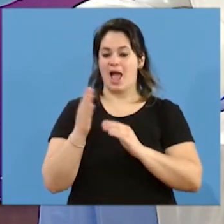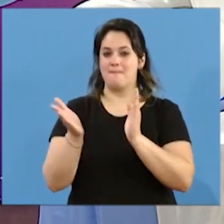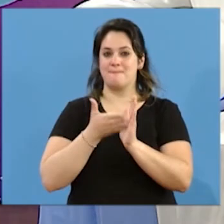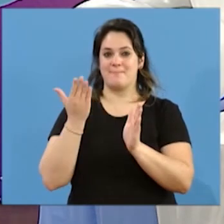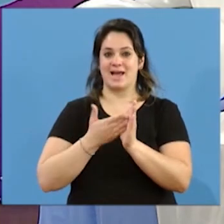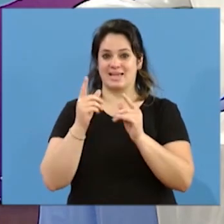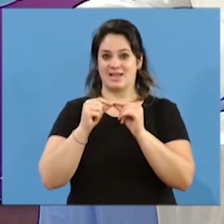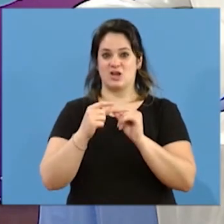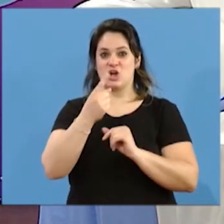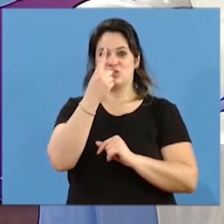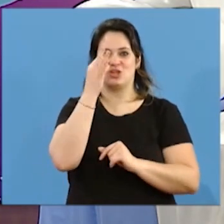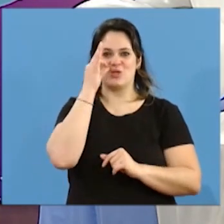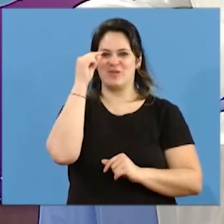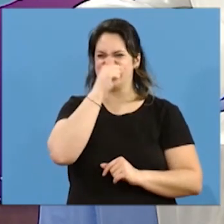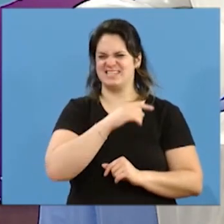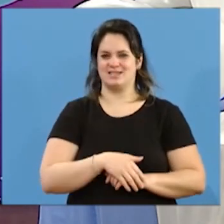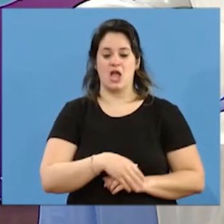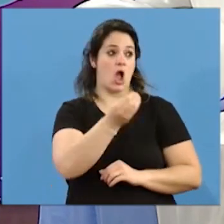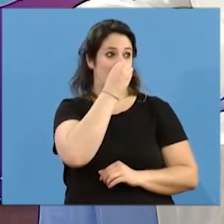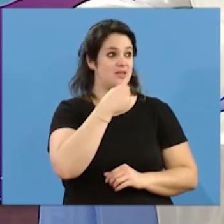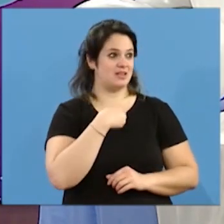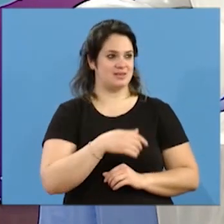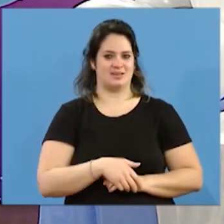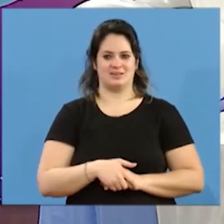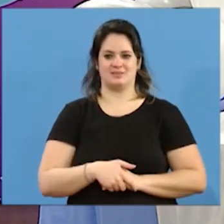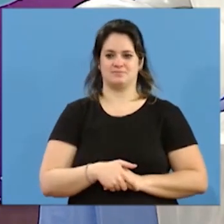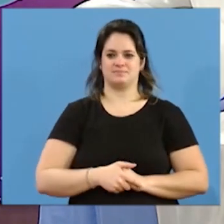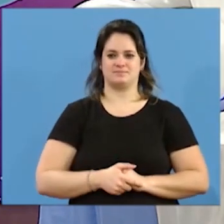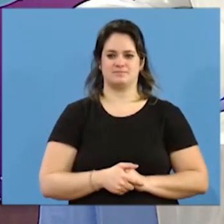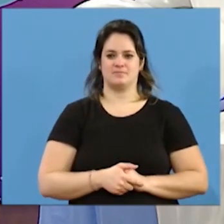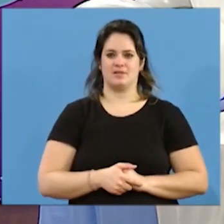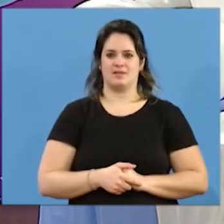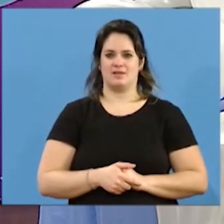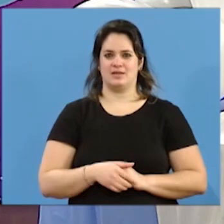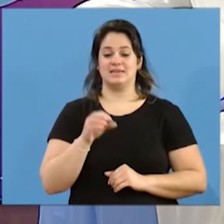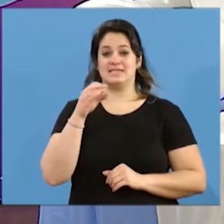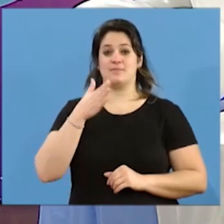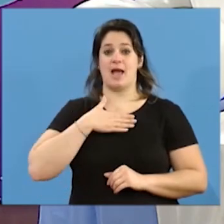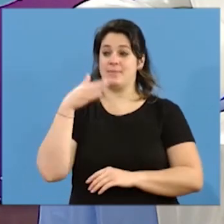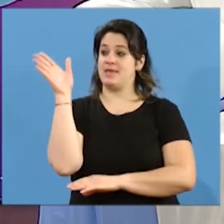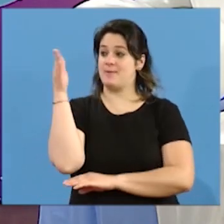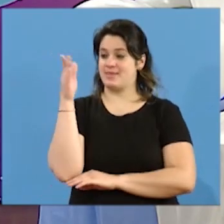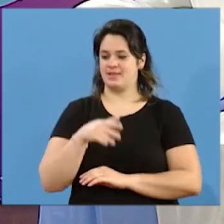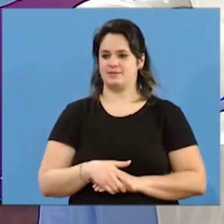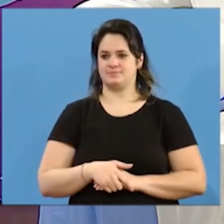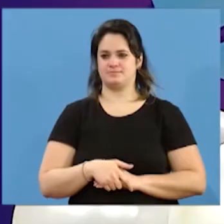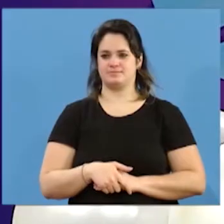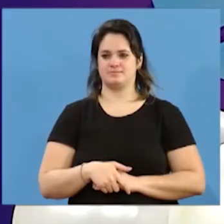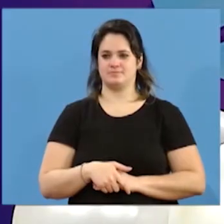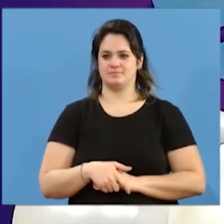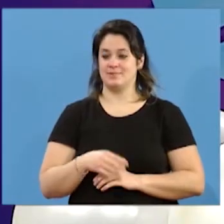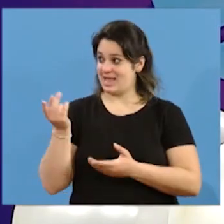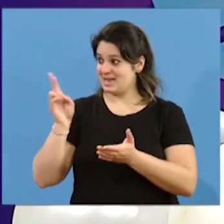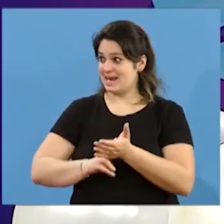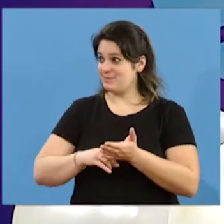página 127. La papa para 1, 2 y 7. A mi bandera. ¿La